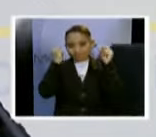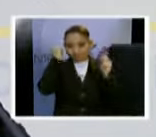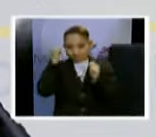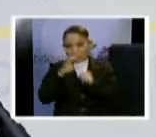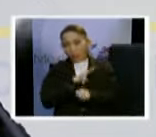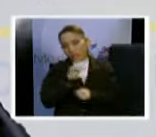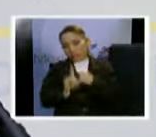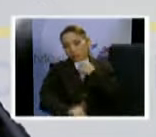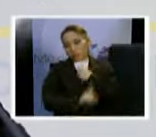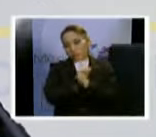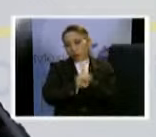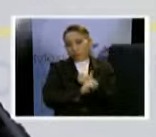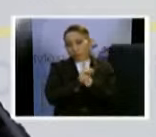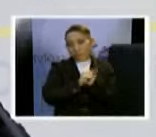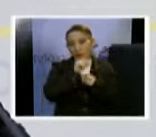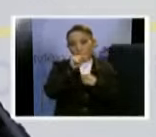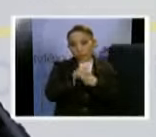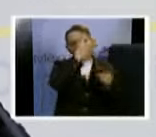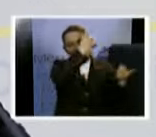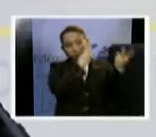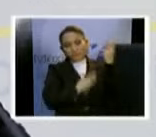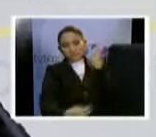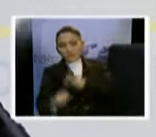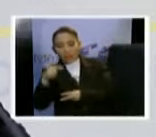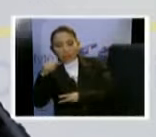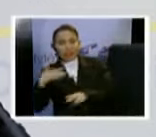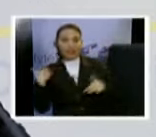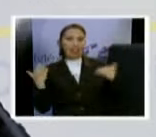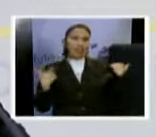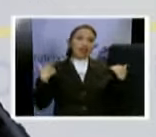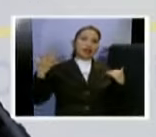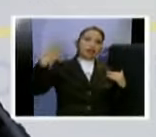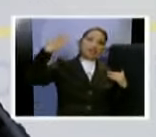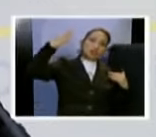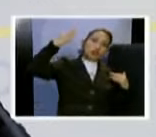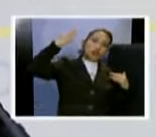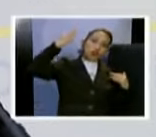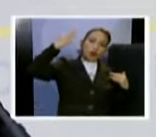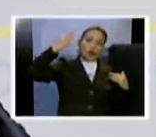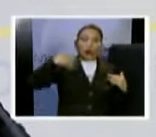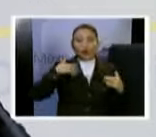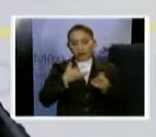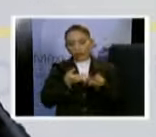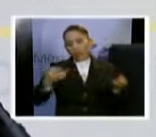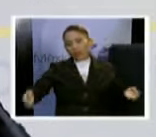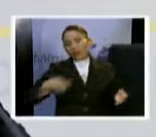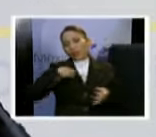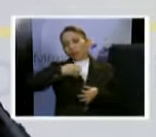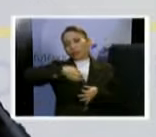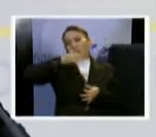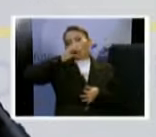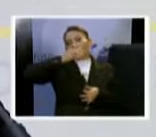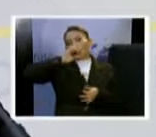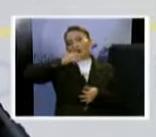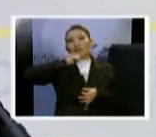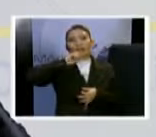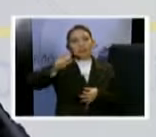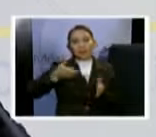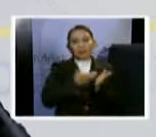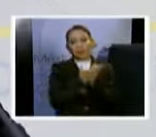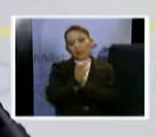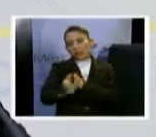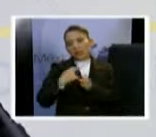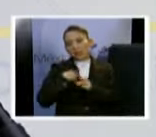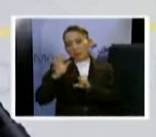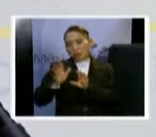Hay un poco el problema de que básicamente vienen a disfrutar del sol, la arena y las margaritas, y un poco la estrategia es